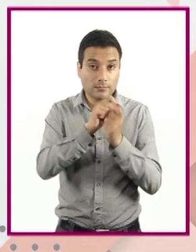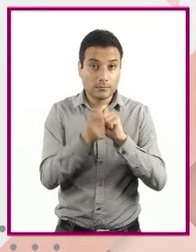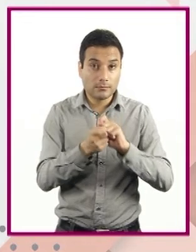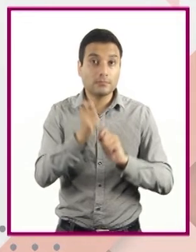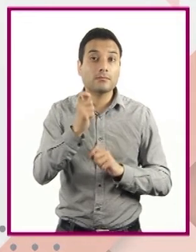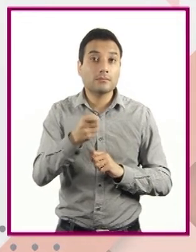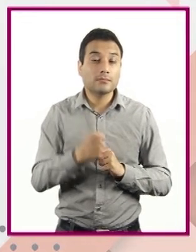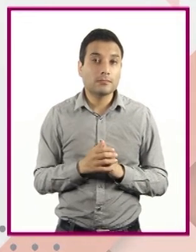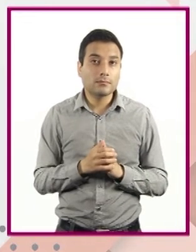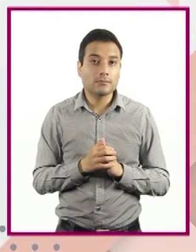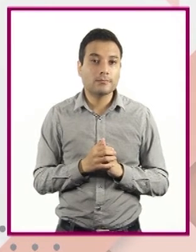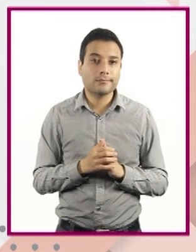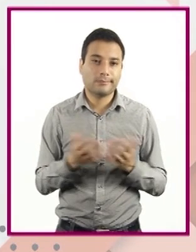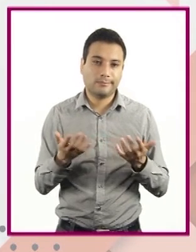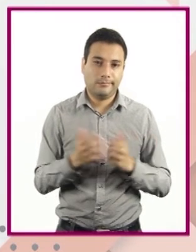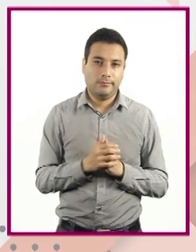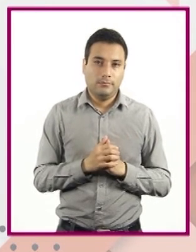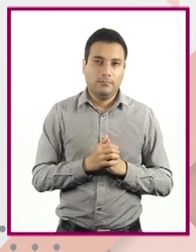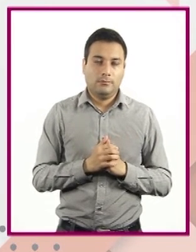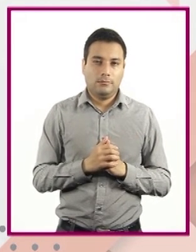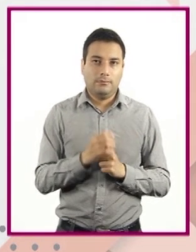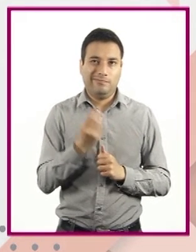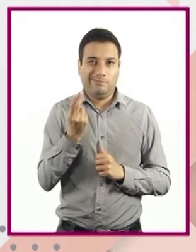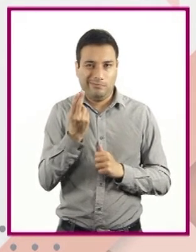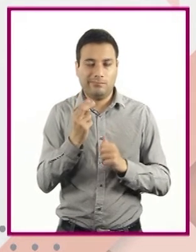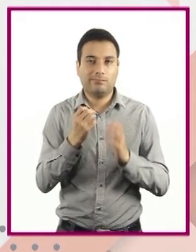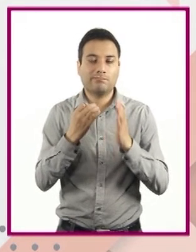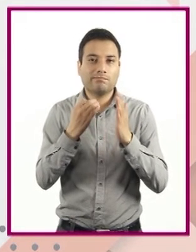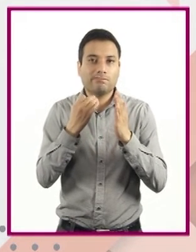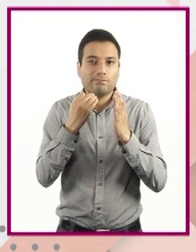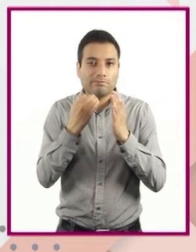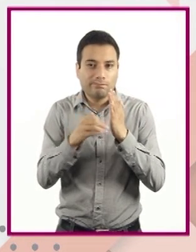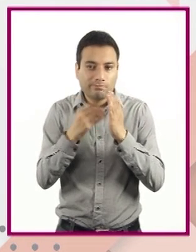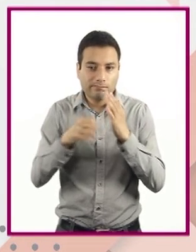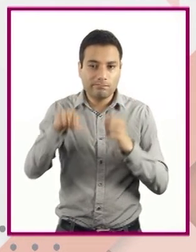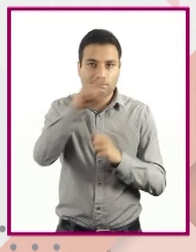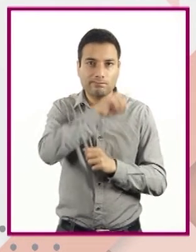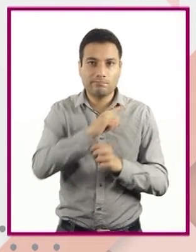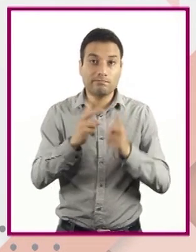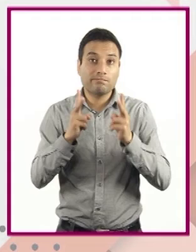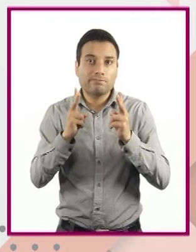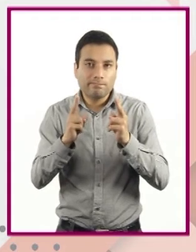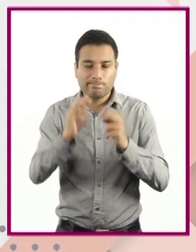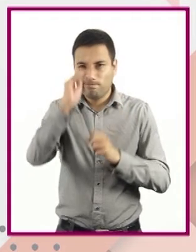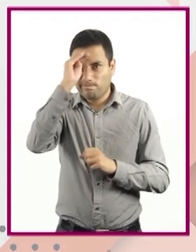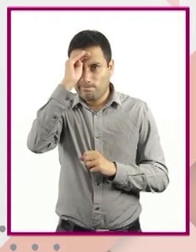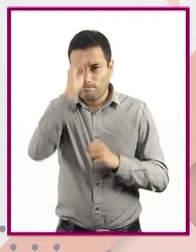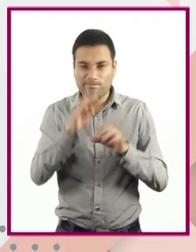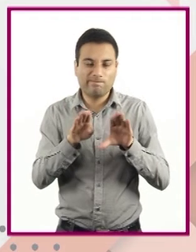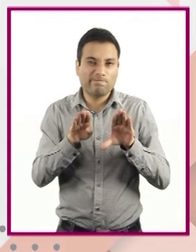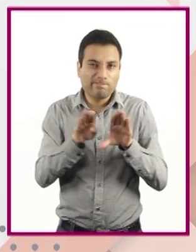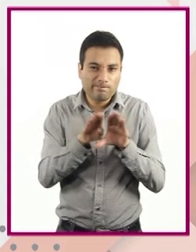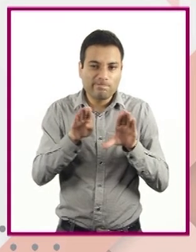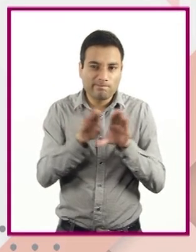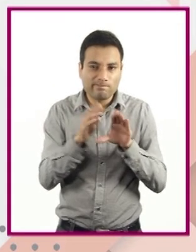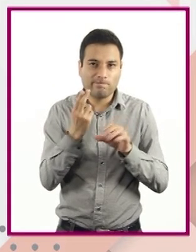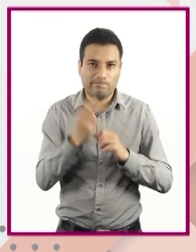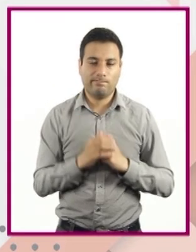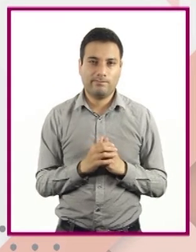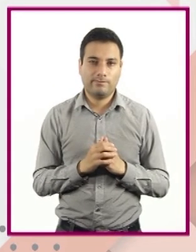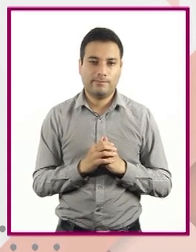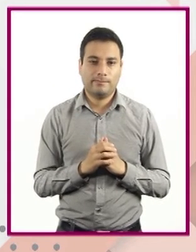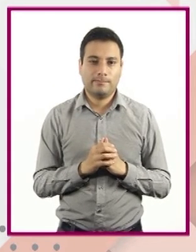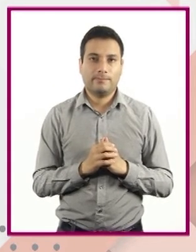serían la equivalencia, es decir, encontrar un equivalente fraseológico dentro del pensamiento folclórico de otros pueblos.